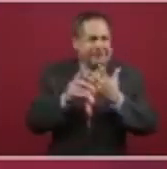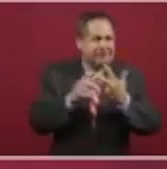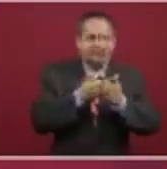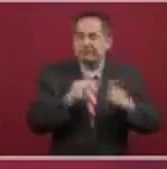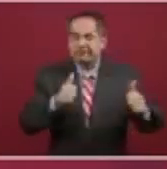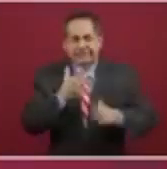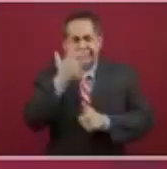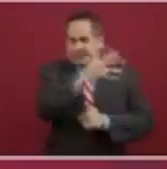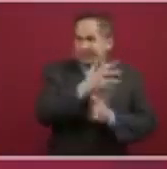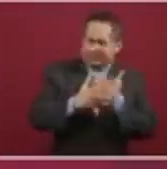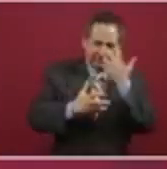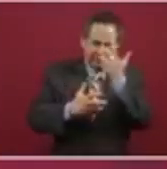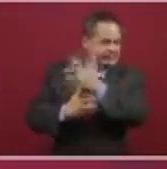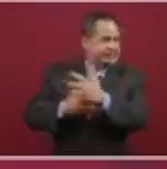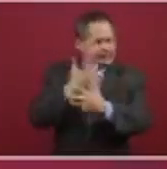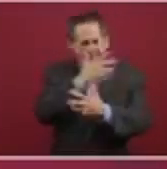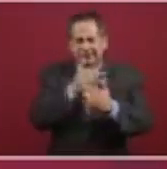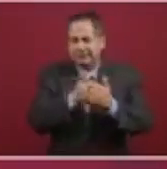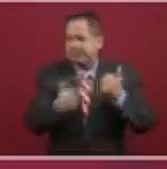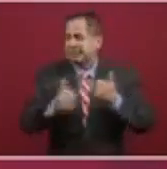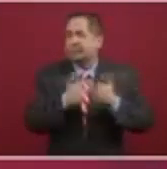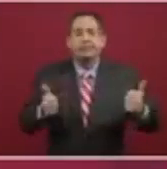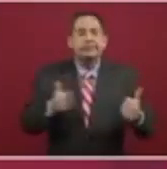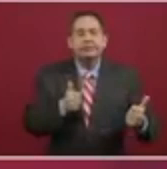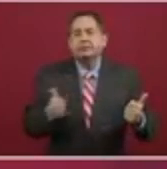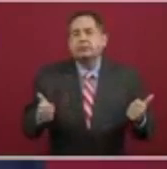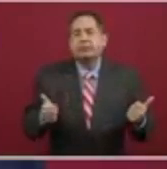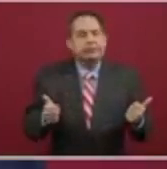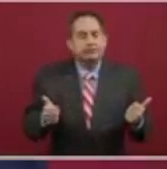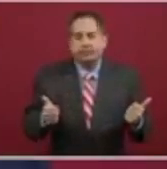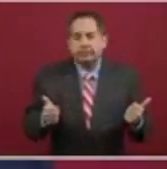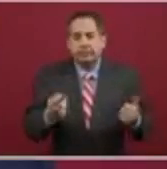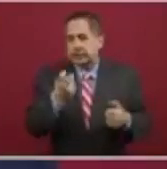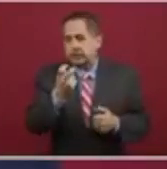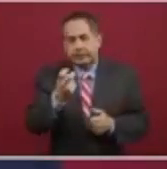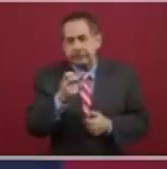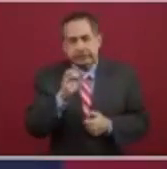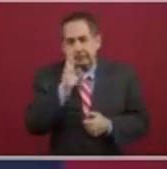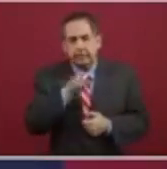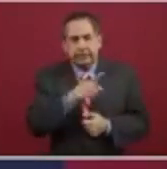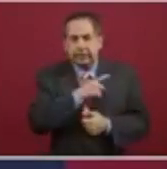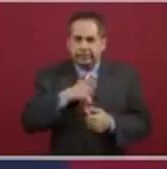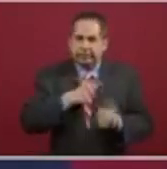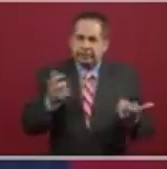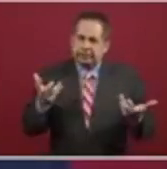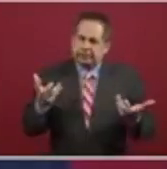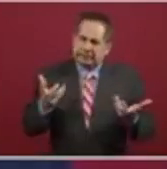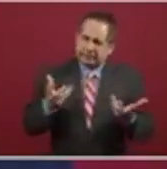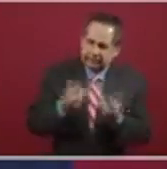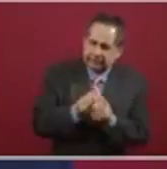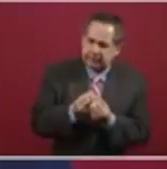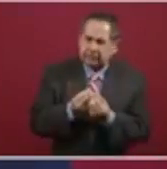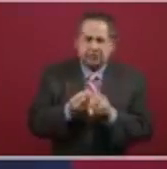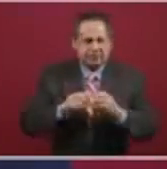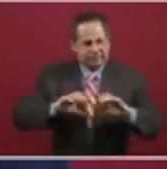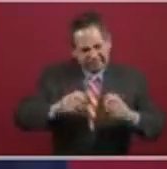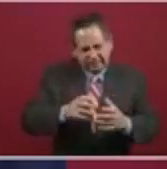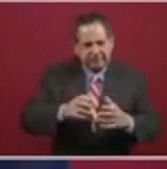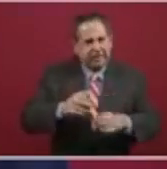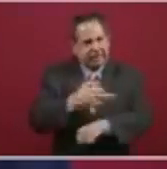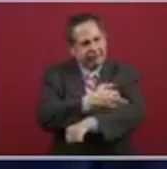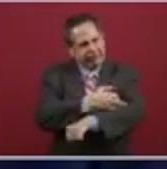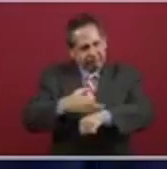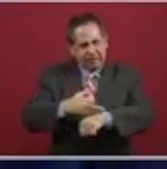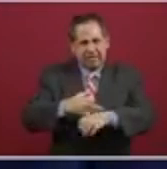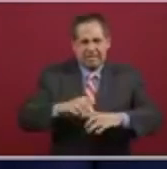y eso se tiene que evitar. Tenemos que